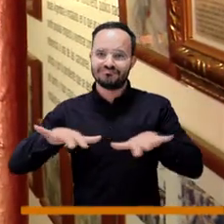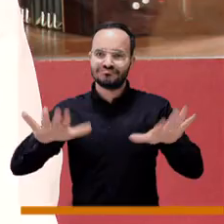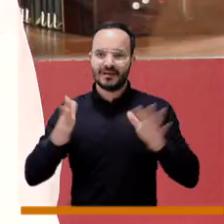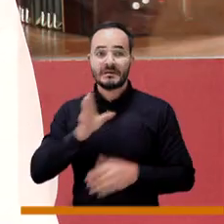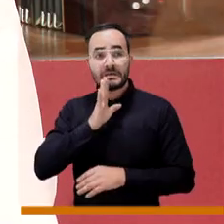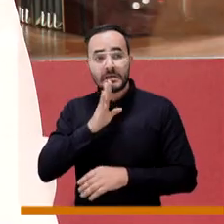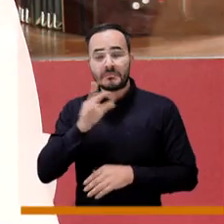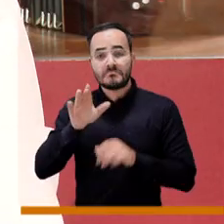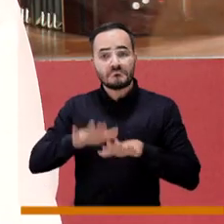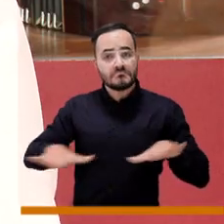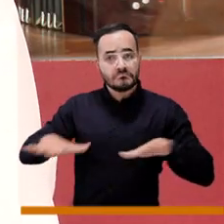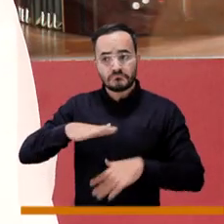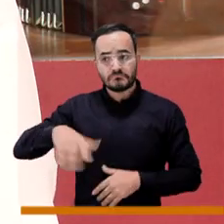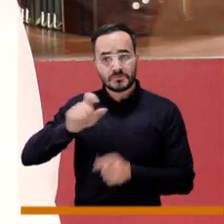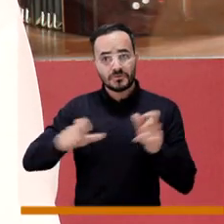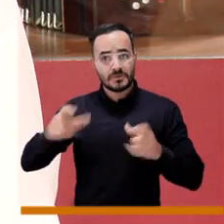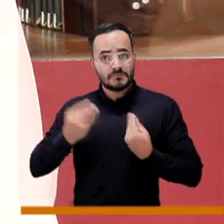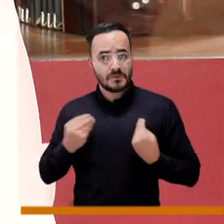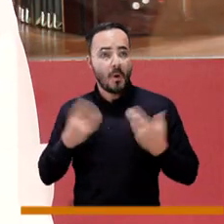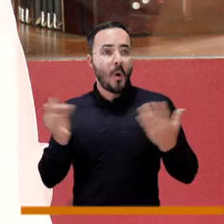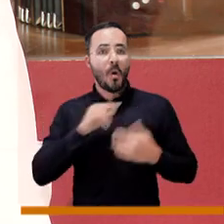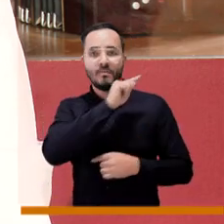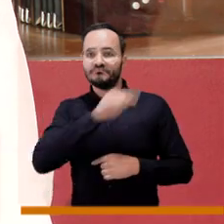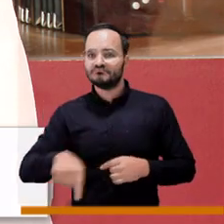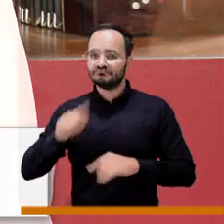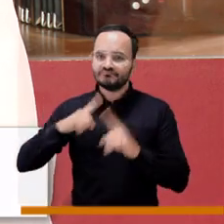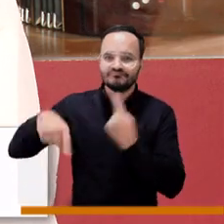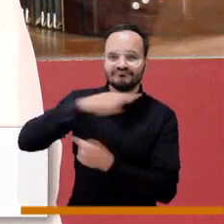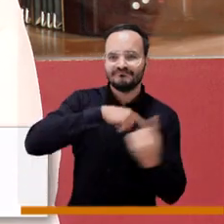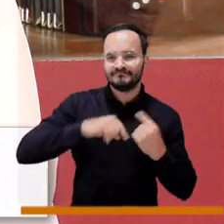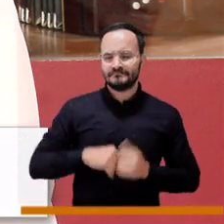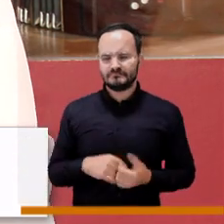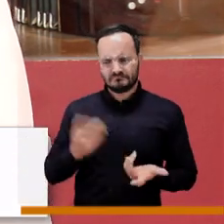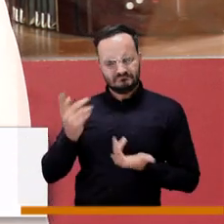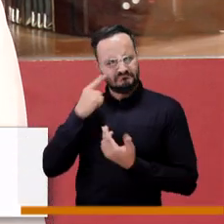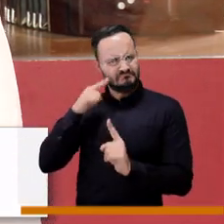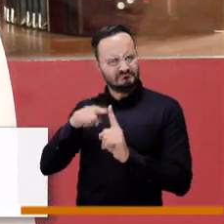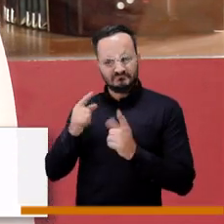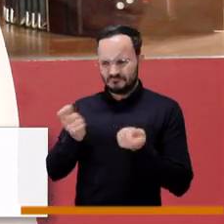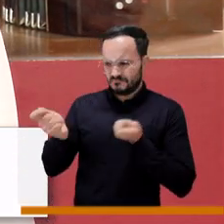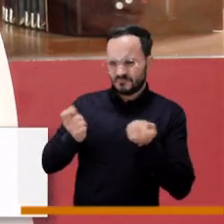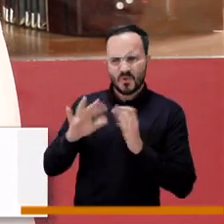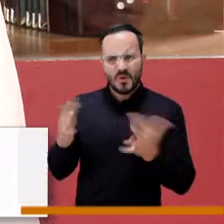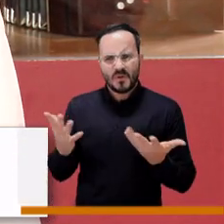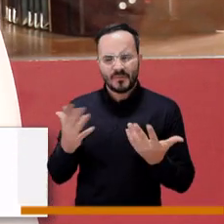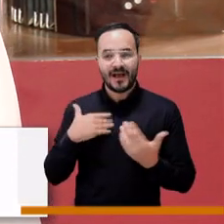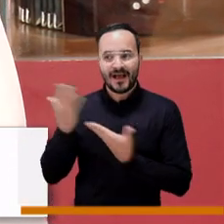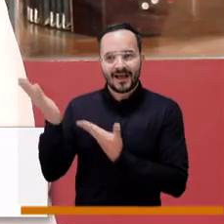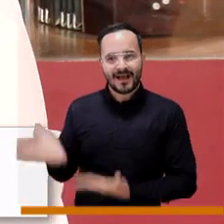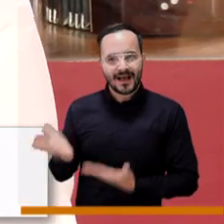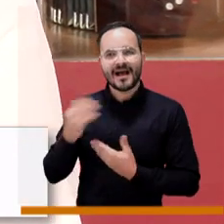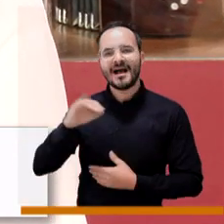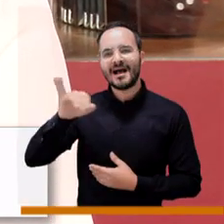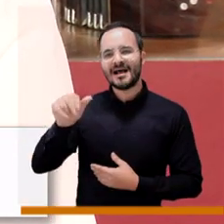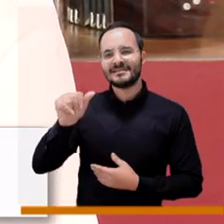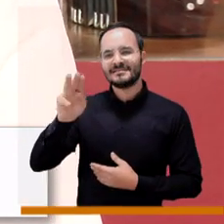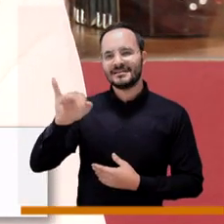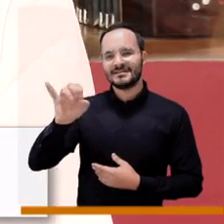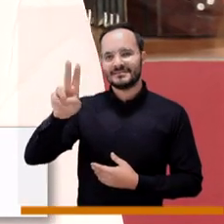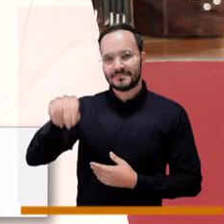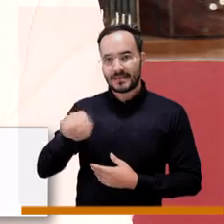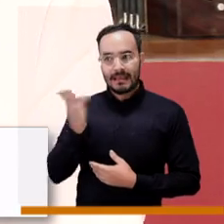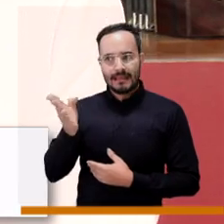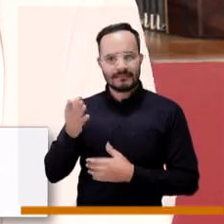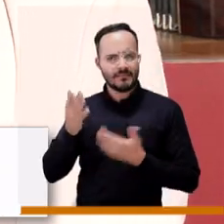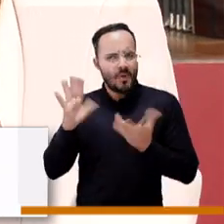y extranjeros. ¿Pero de qué consta esa renovación? Para eso estamos con su coordinadora, Yasmit Valencia, que nos va a